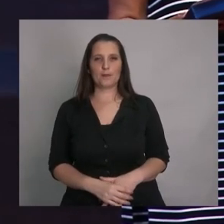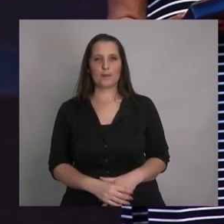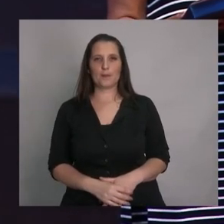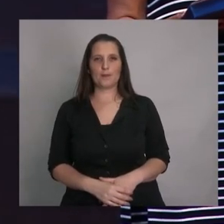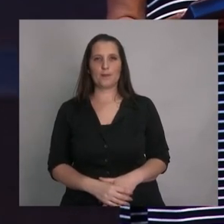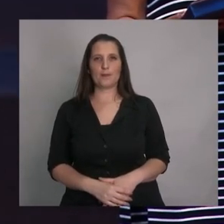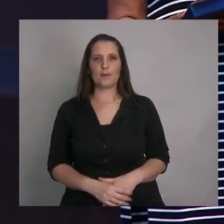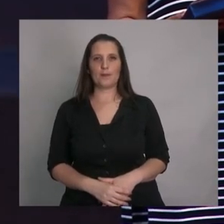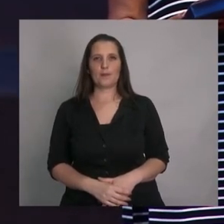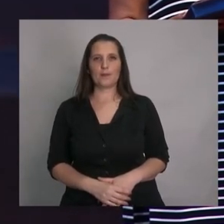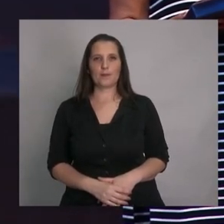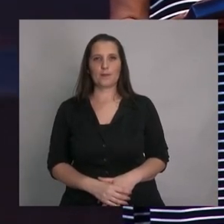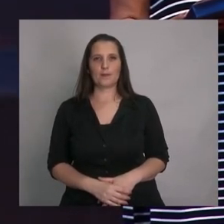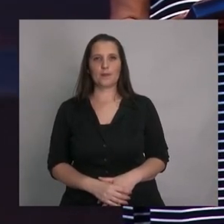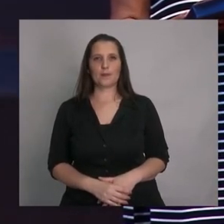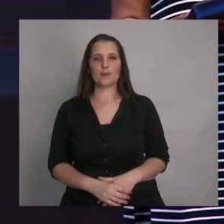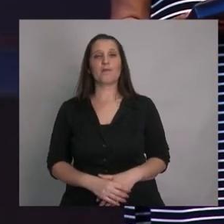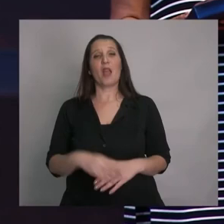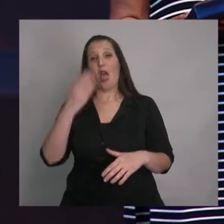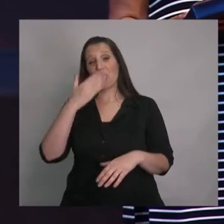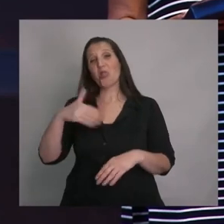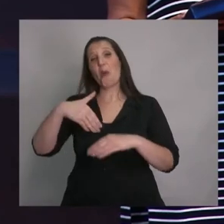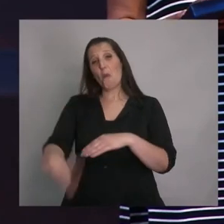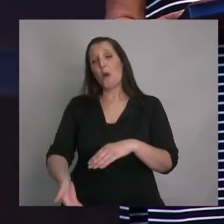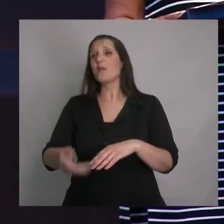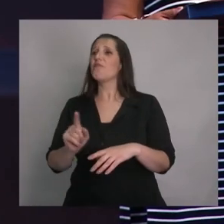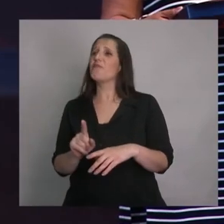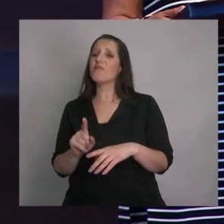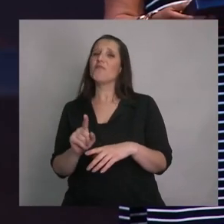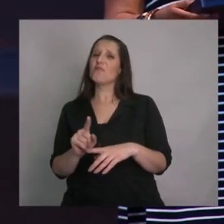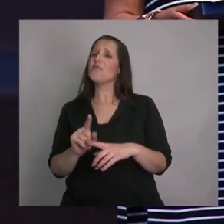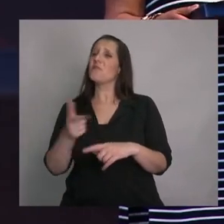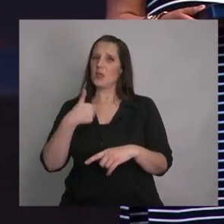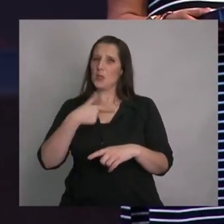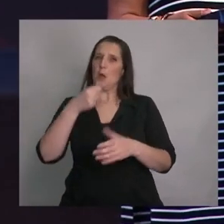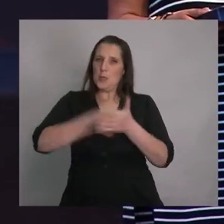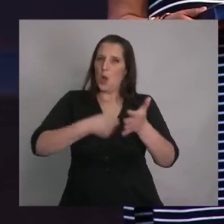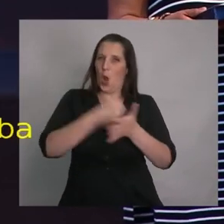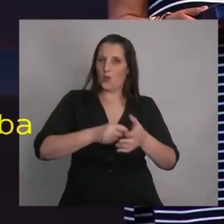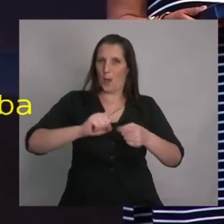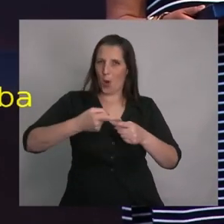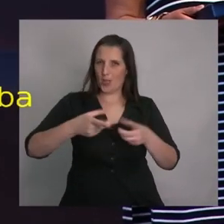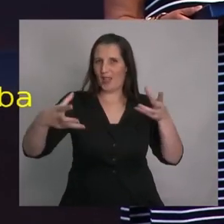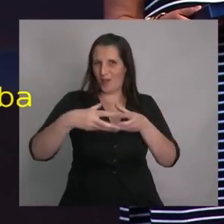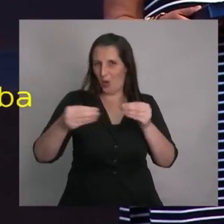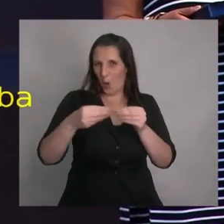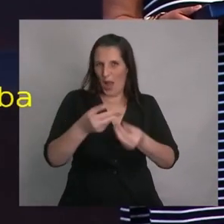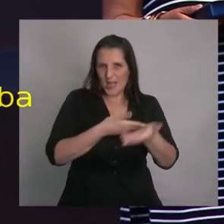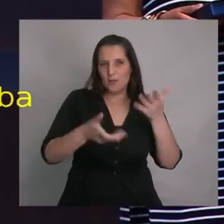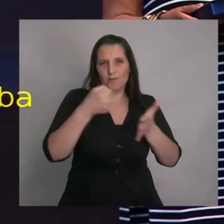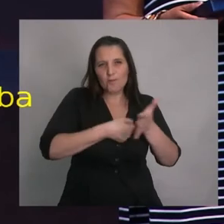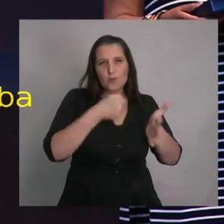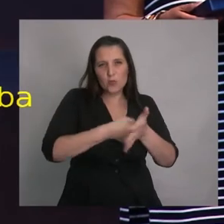en agua sin destrabó políticos trouble with my converters we were so y españa by the